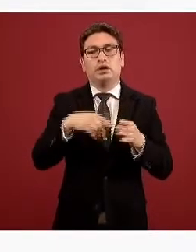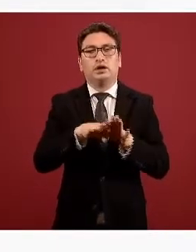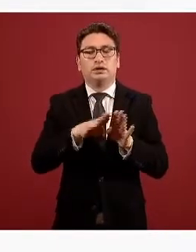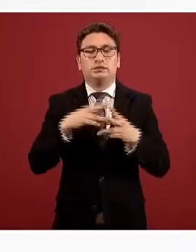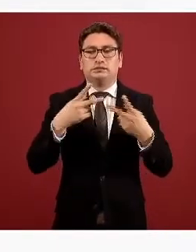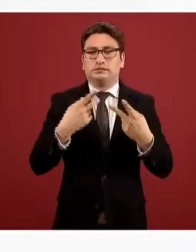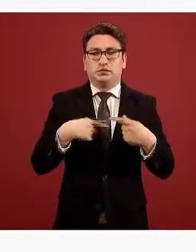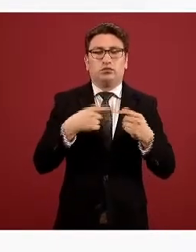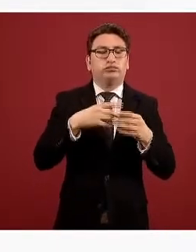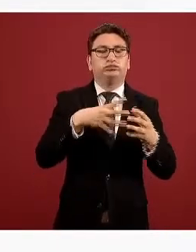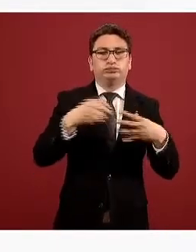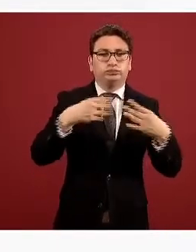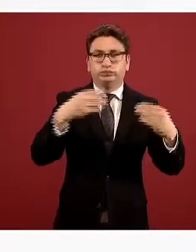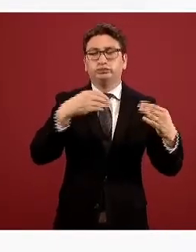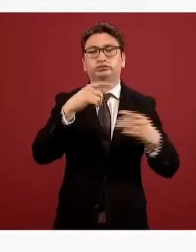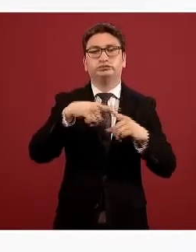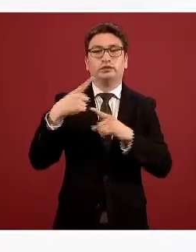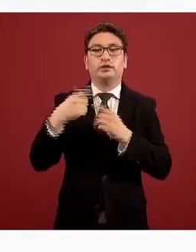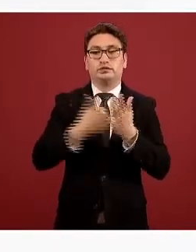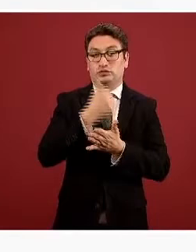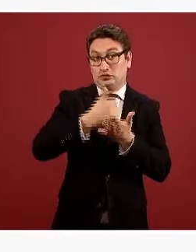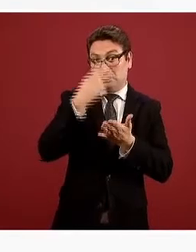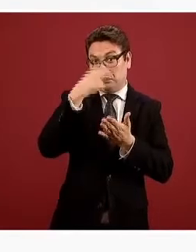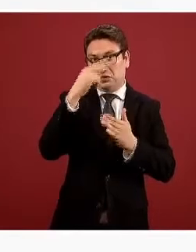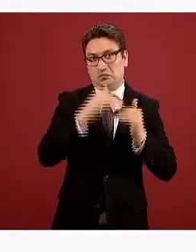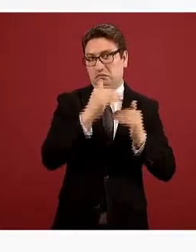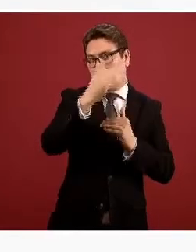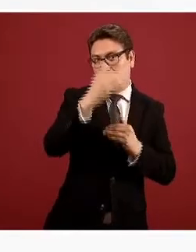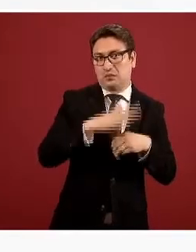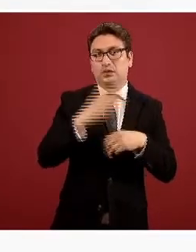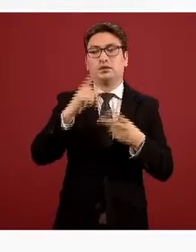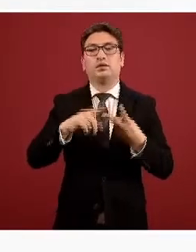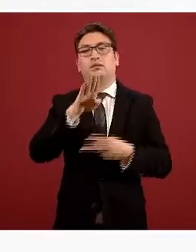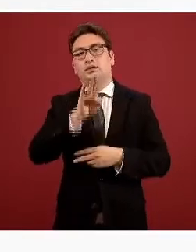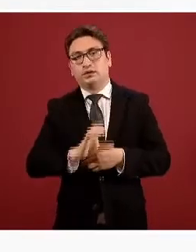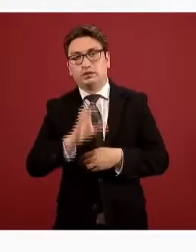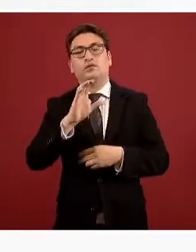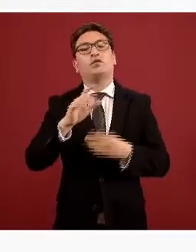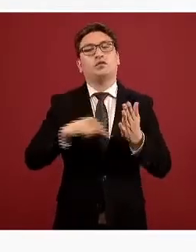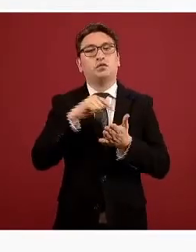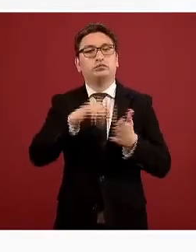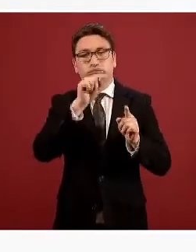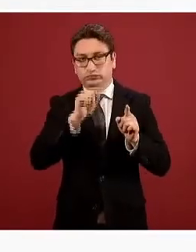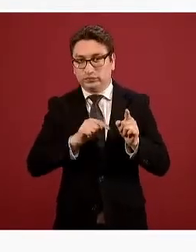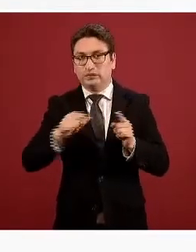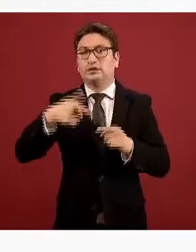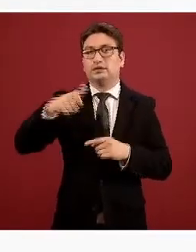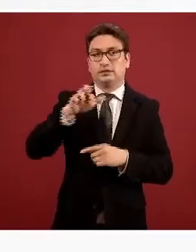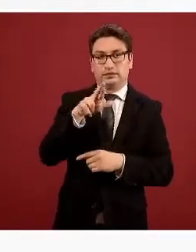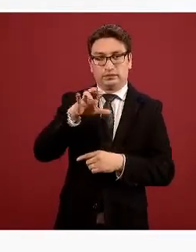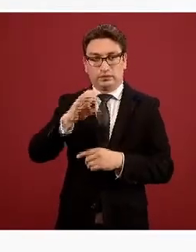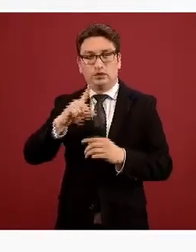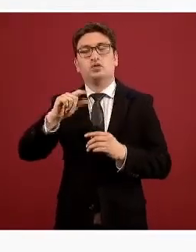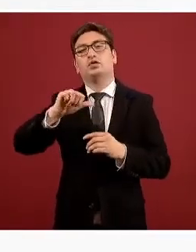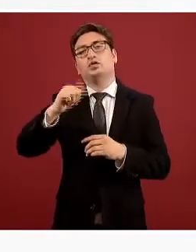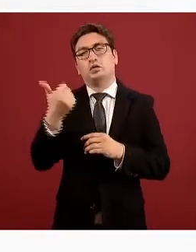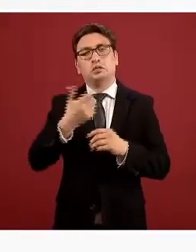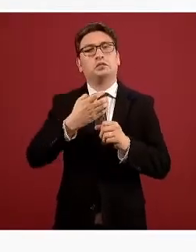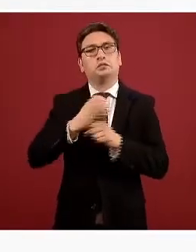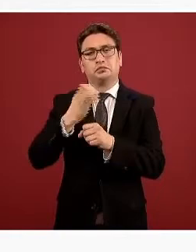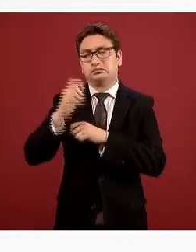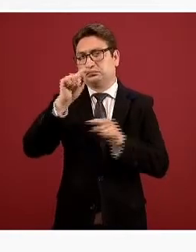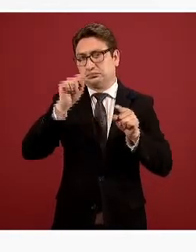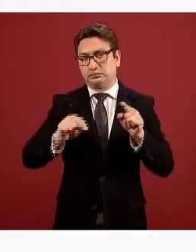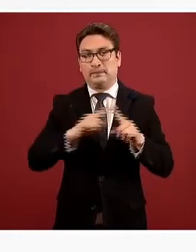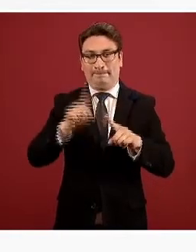estos lugares, vemos la Ciudad de México que predomina, después las Baja Californias, después Quintana Roo y después el resto de las